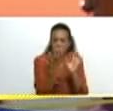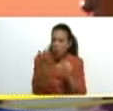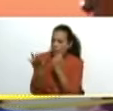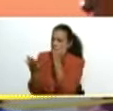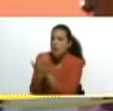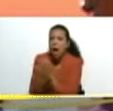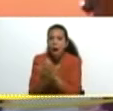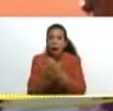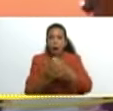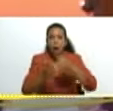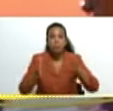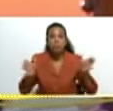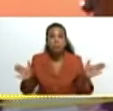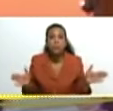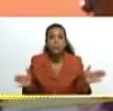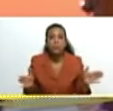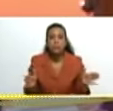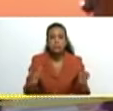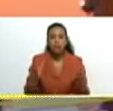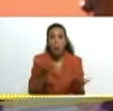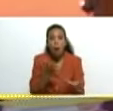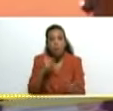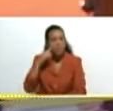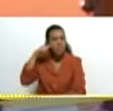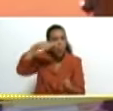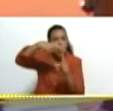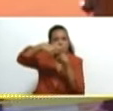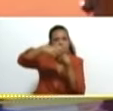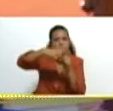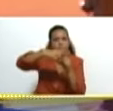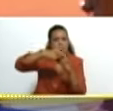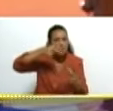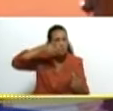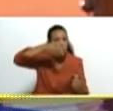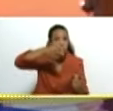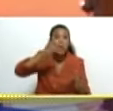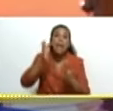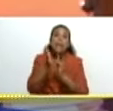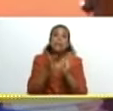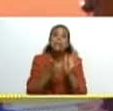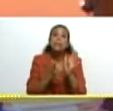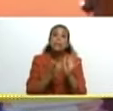ese hombre crucificado, perseguido, era Jesús.